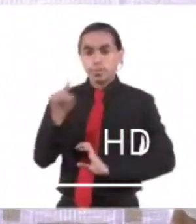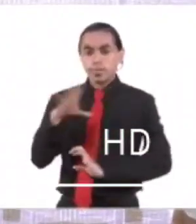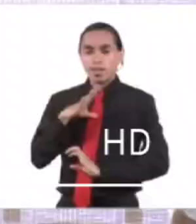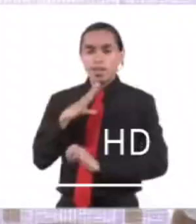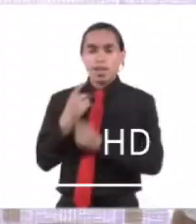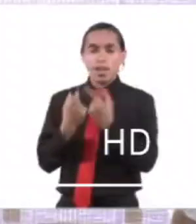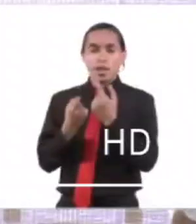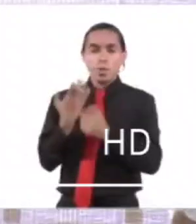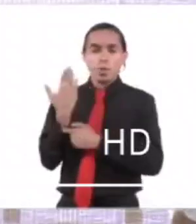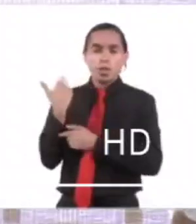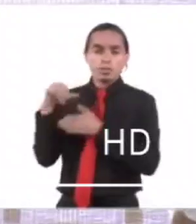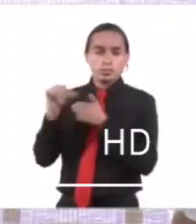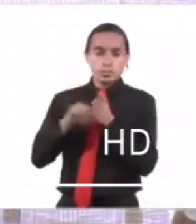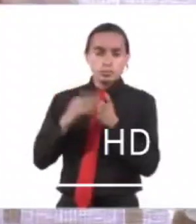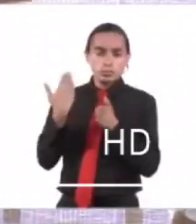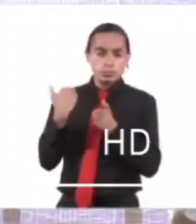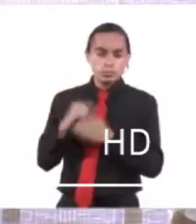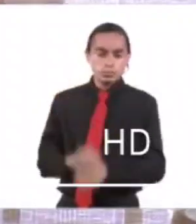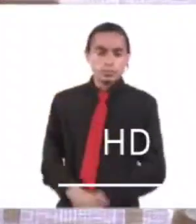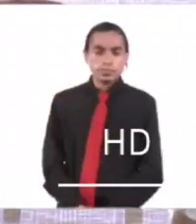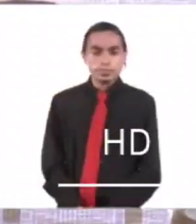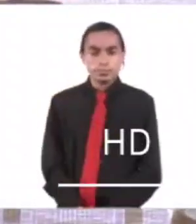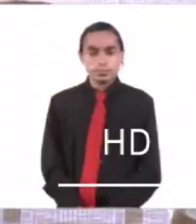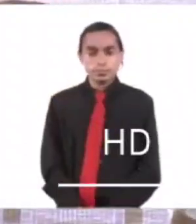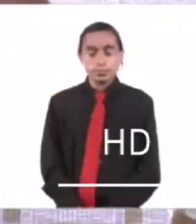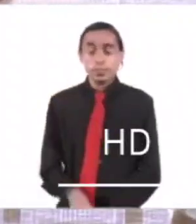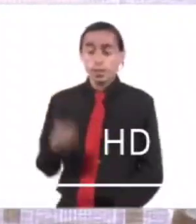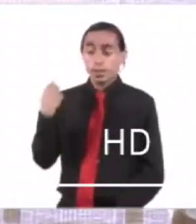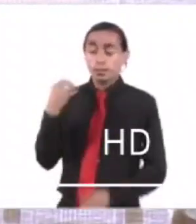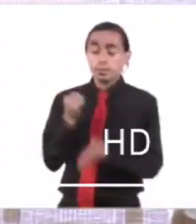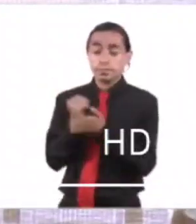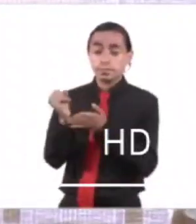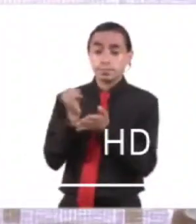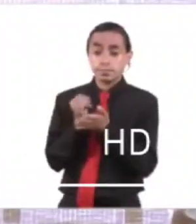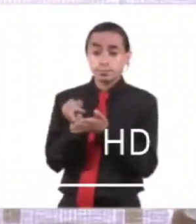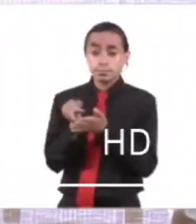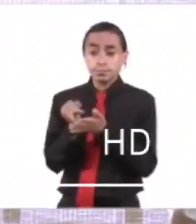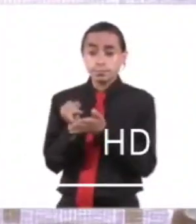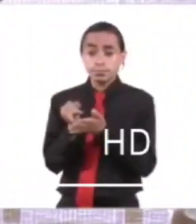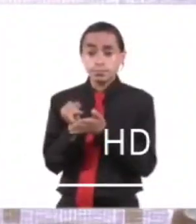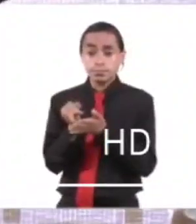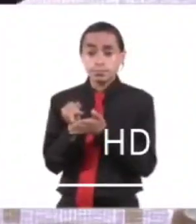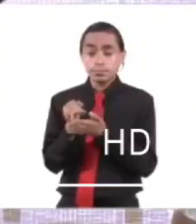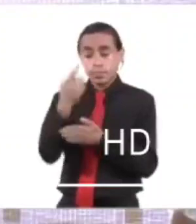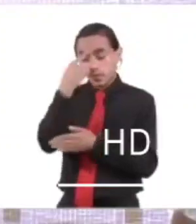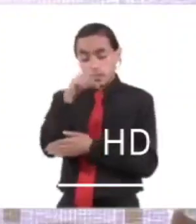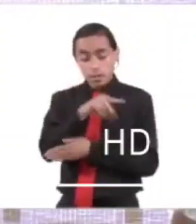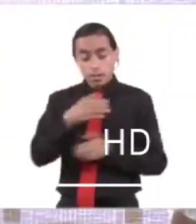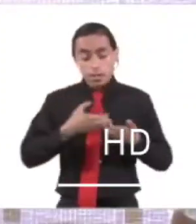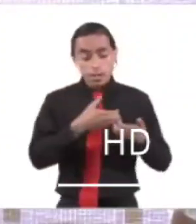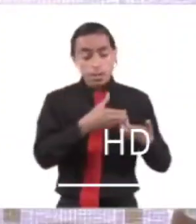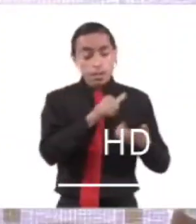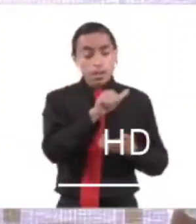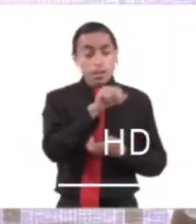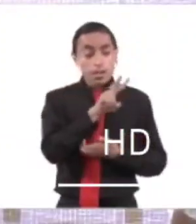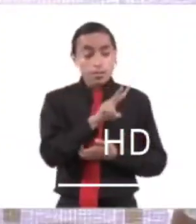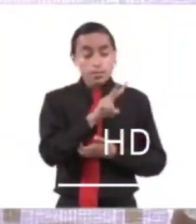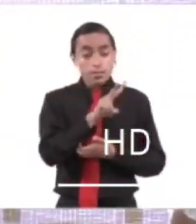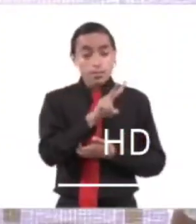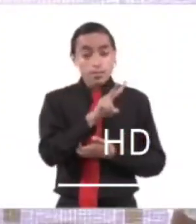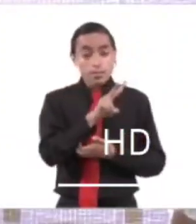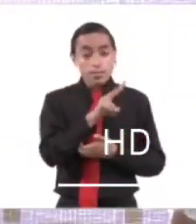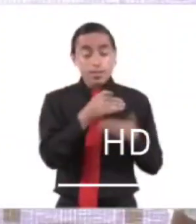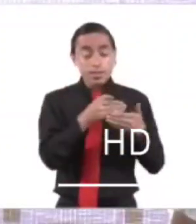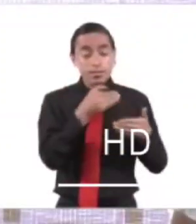unos meses, tomó decisiones para que la avenida que se llamaba Puente